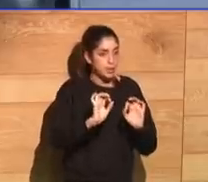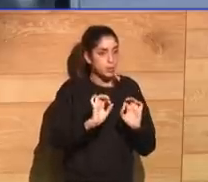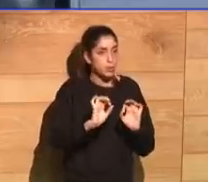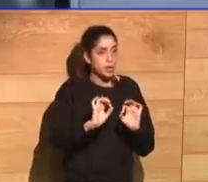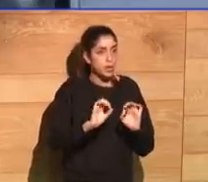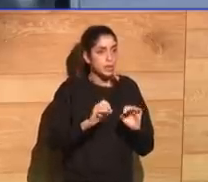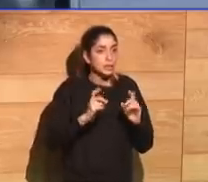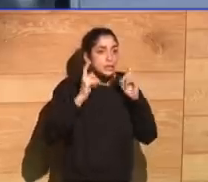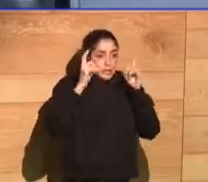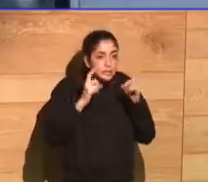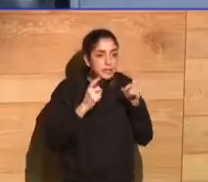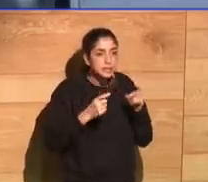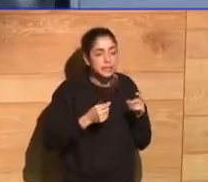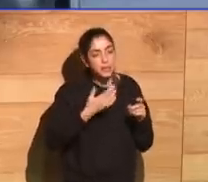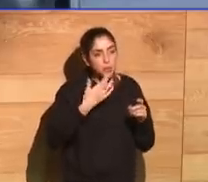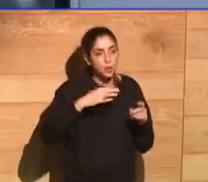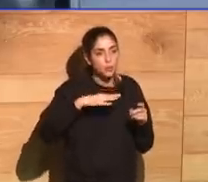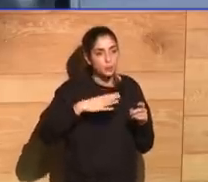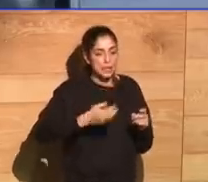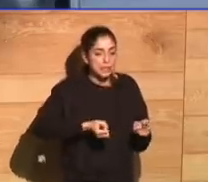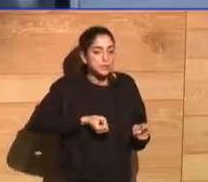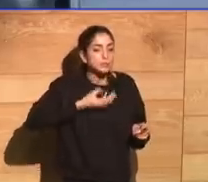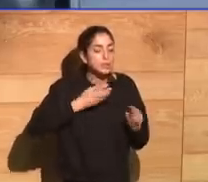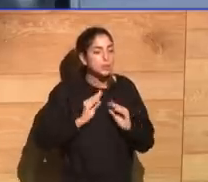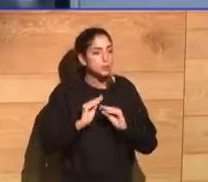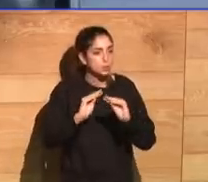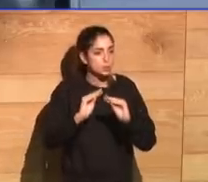espíritu de Donner, trata de ser una especie de